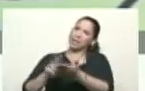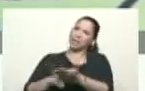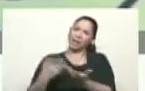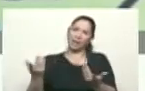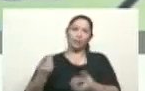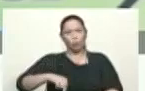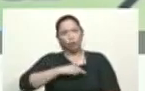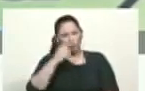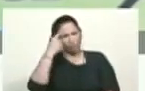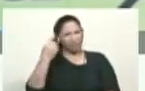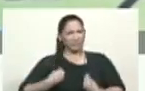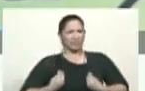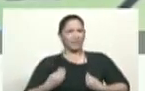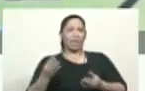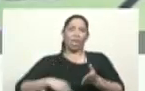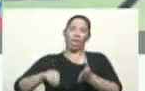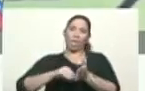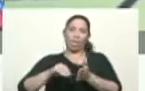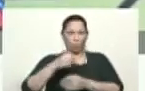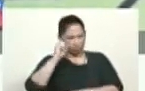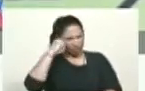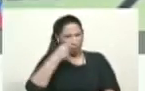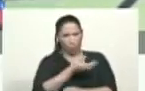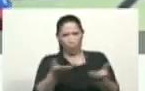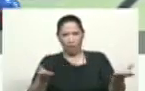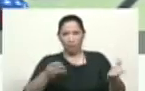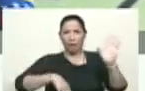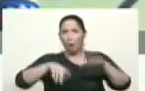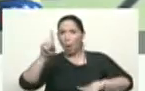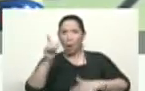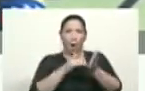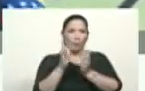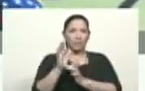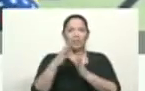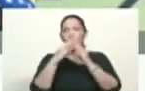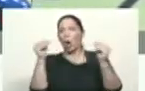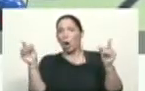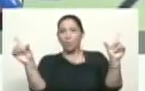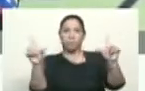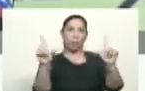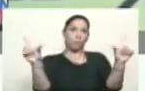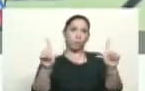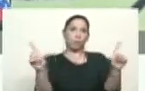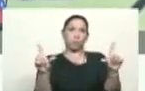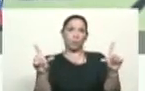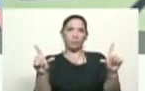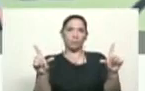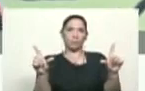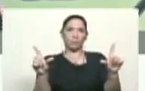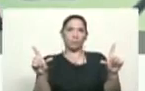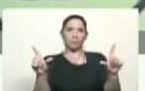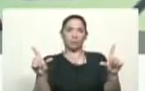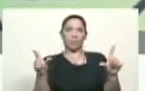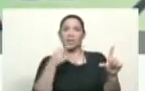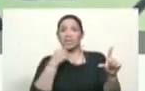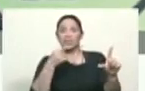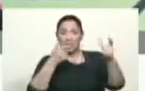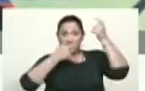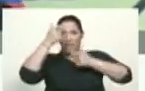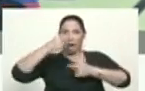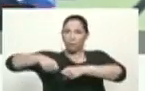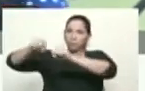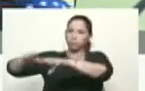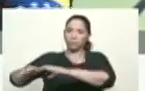veces. Ustedes recuerdan el 11 de abril. Todos los canales de televisión decían que Chávez había